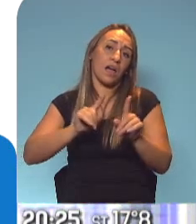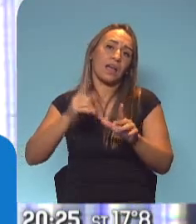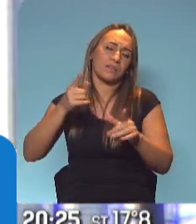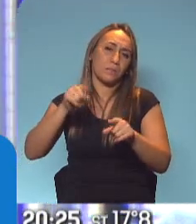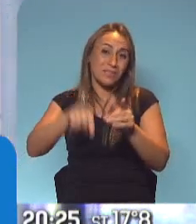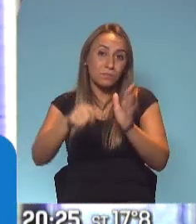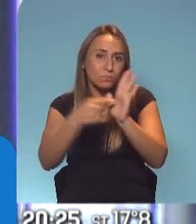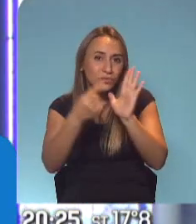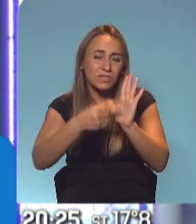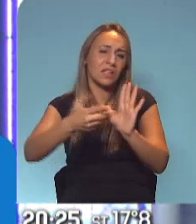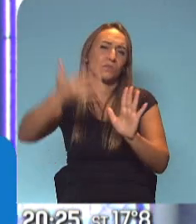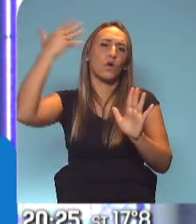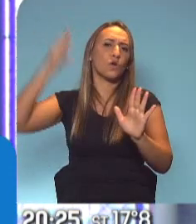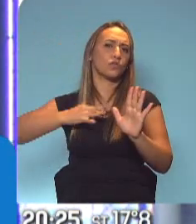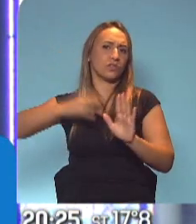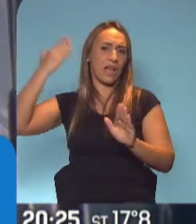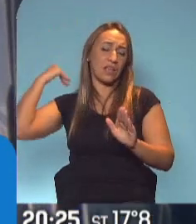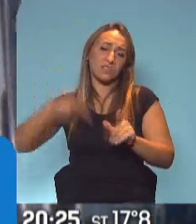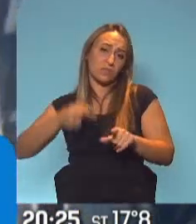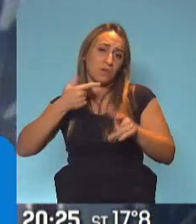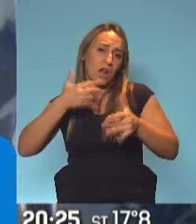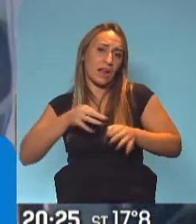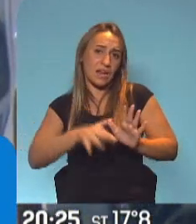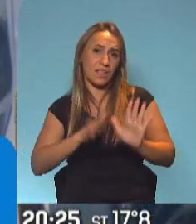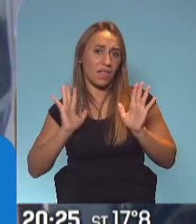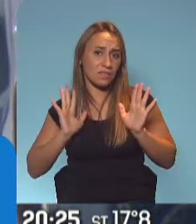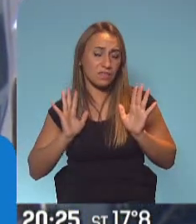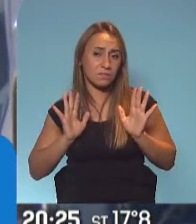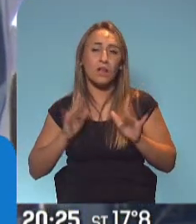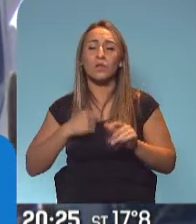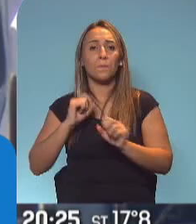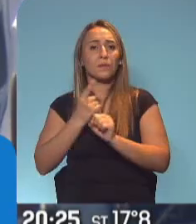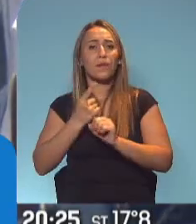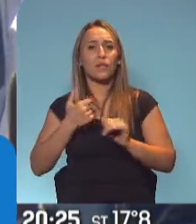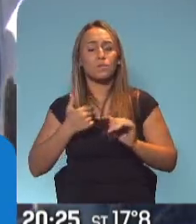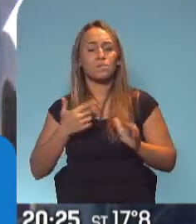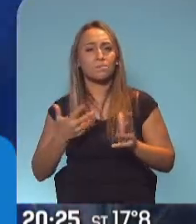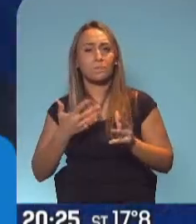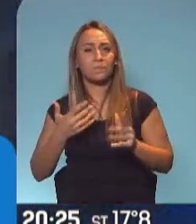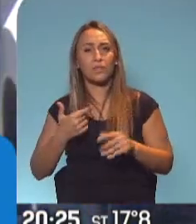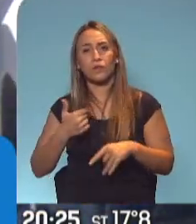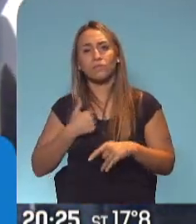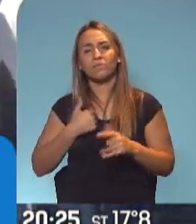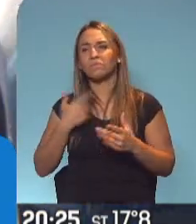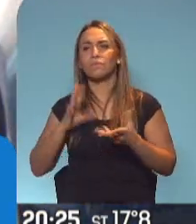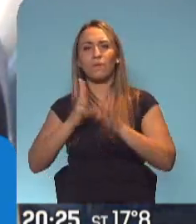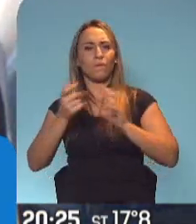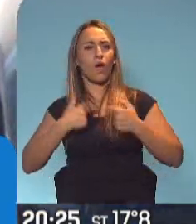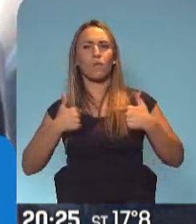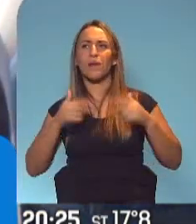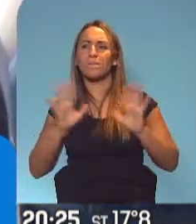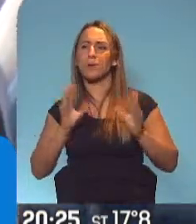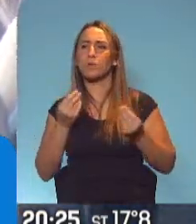décadas, y es una realidad objetiva. Yo no tengo, primero, no hace a mi estilo, como le